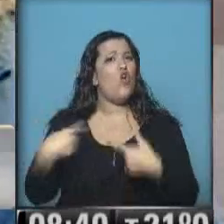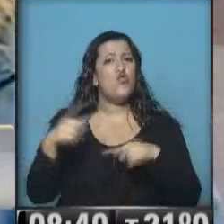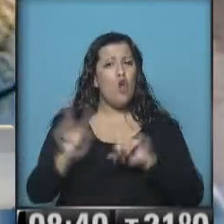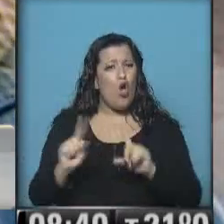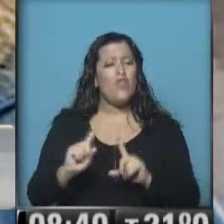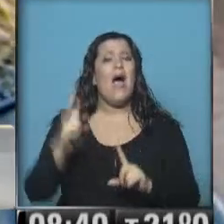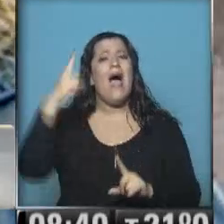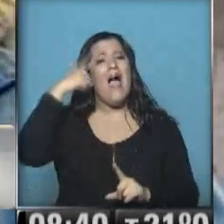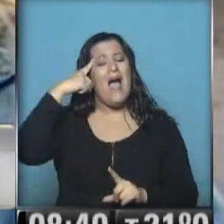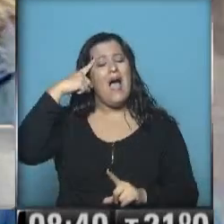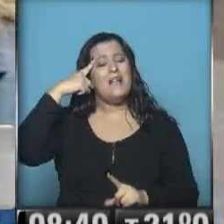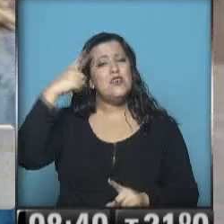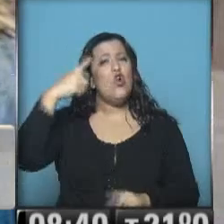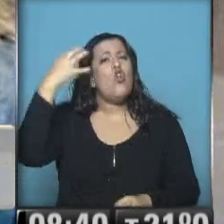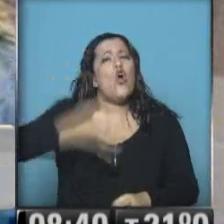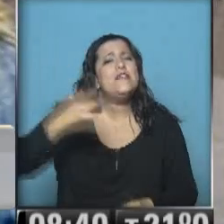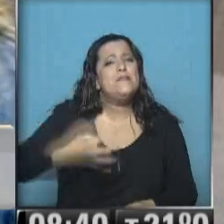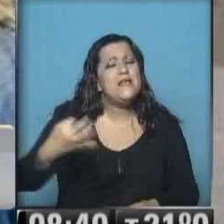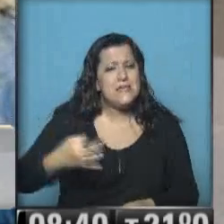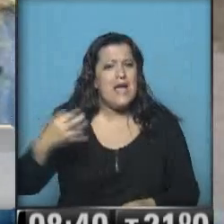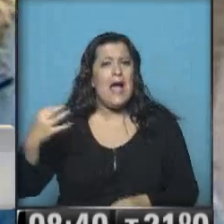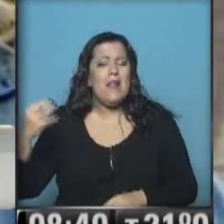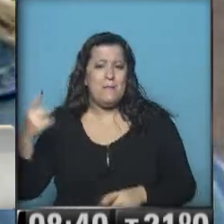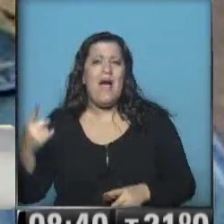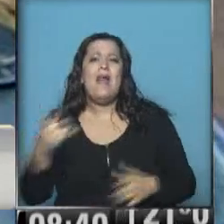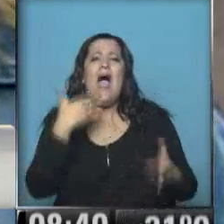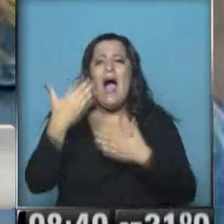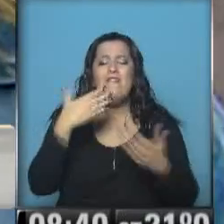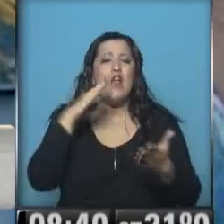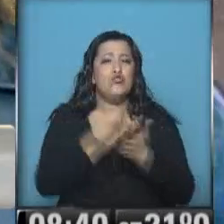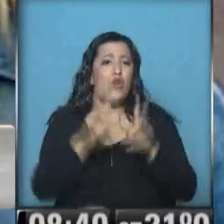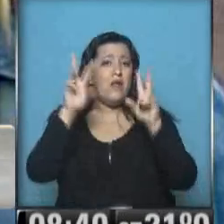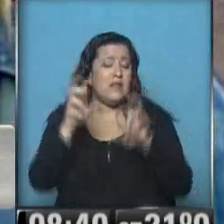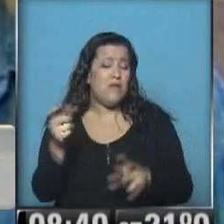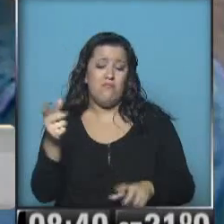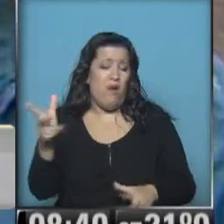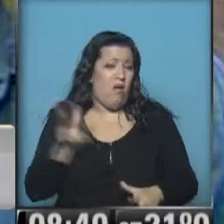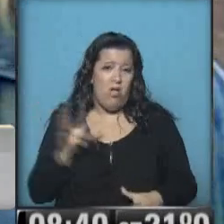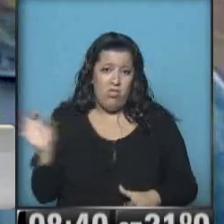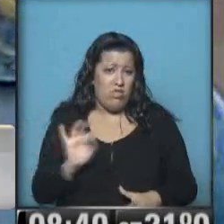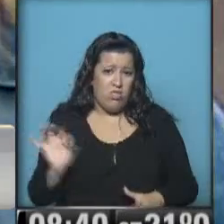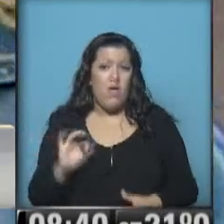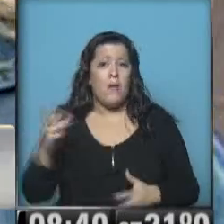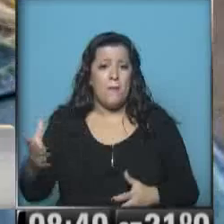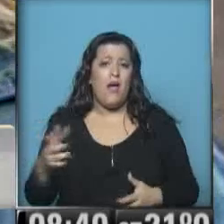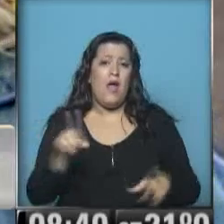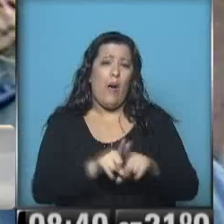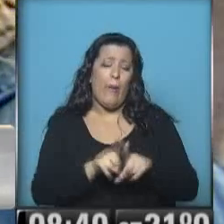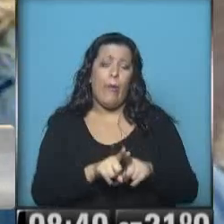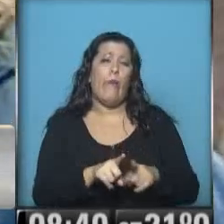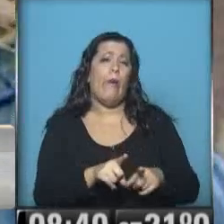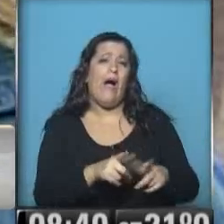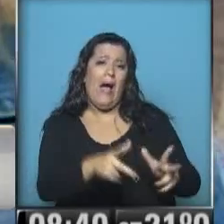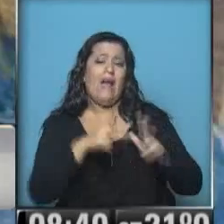especialista como para que nos diga cómo hacer para hablar sobre el tema con nuestros hijos y no llevarlos a que nos digan algo que